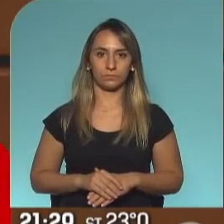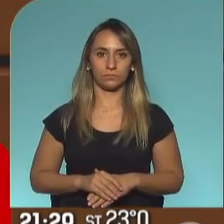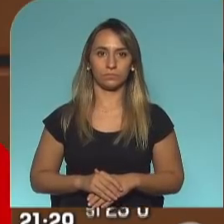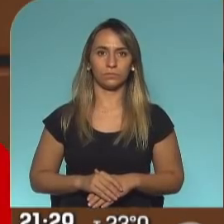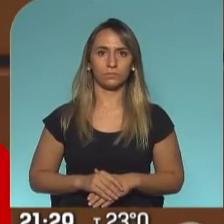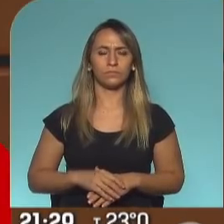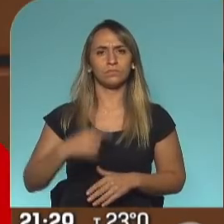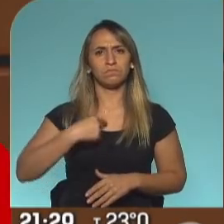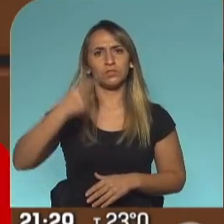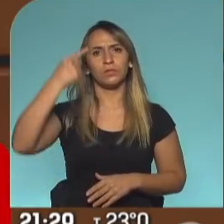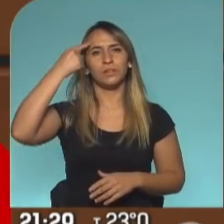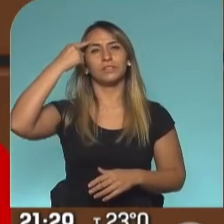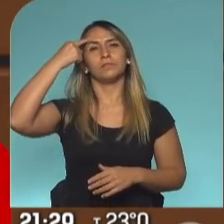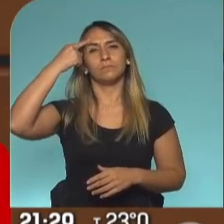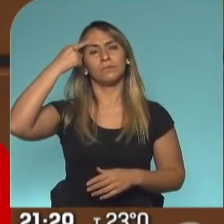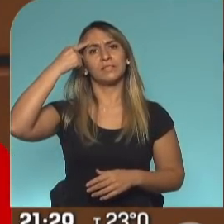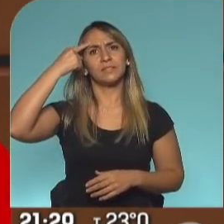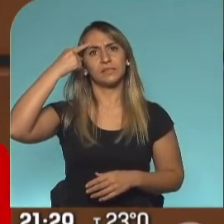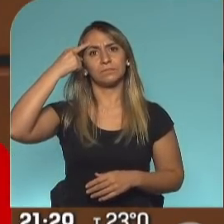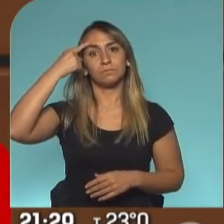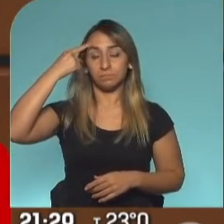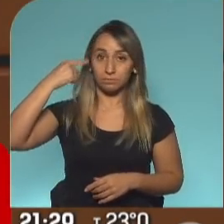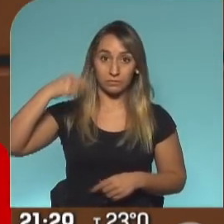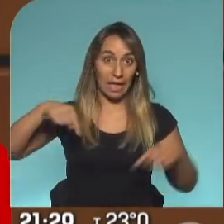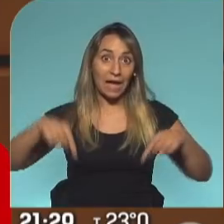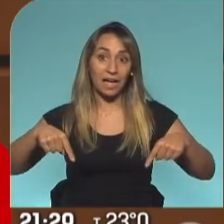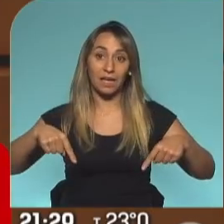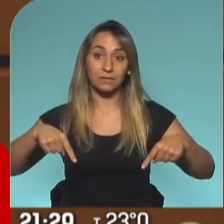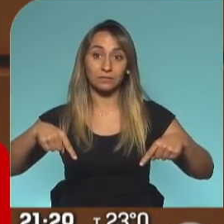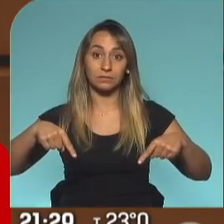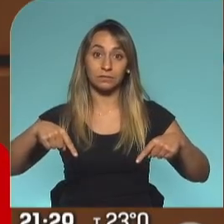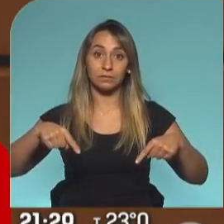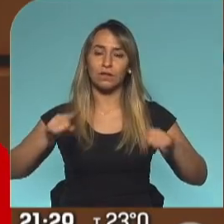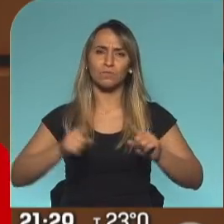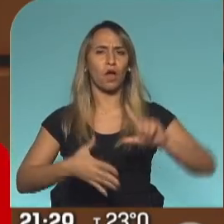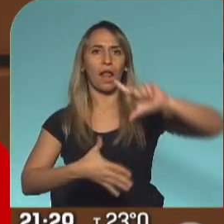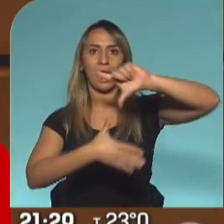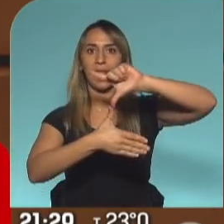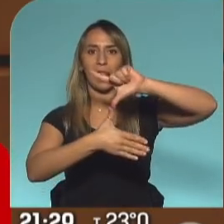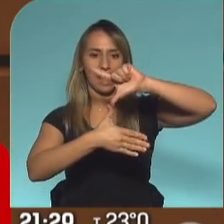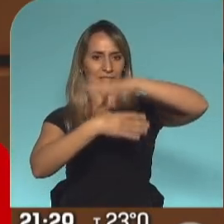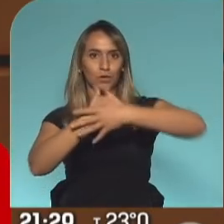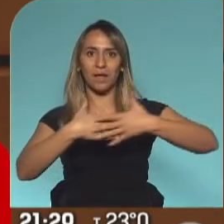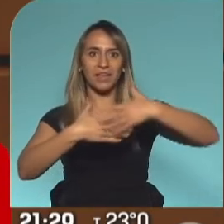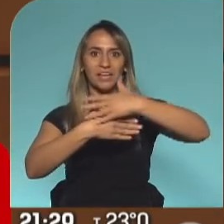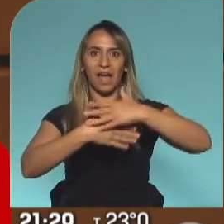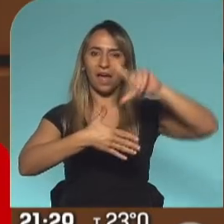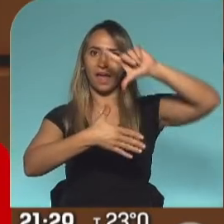Y pensé que acá, donde Latinoamérica termina en el norte,